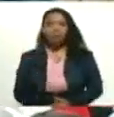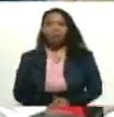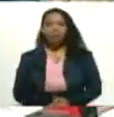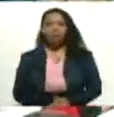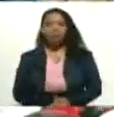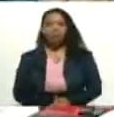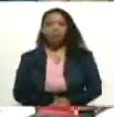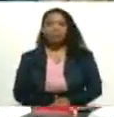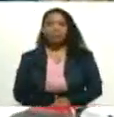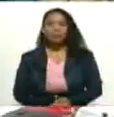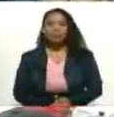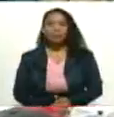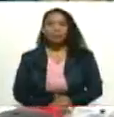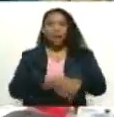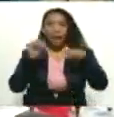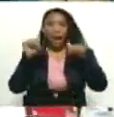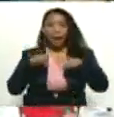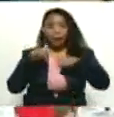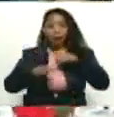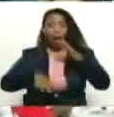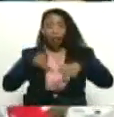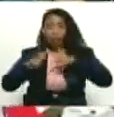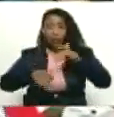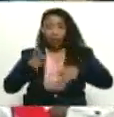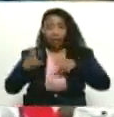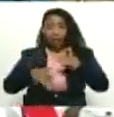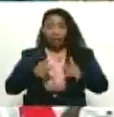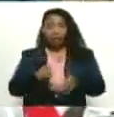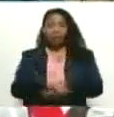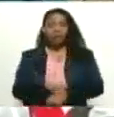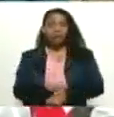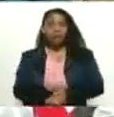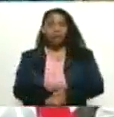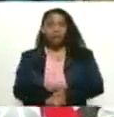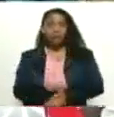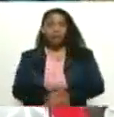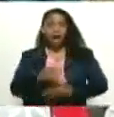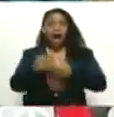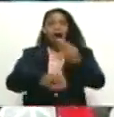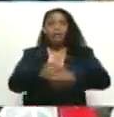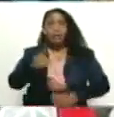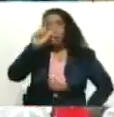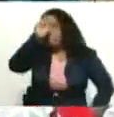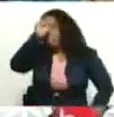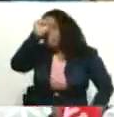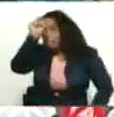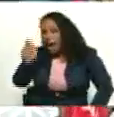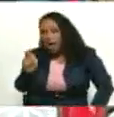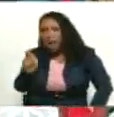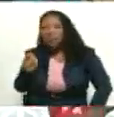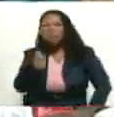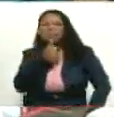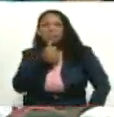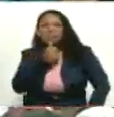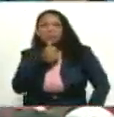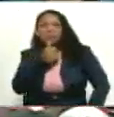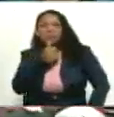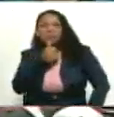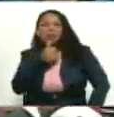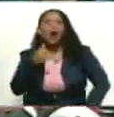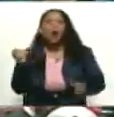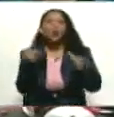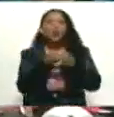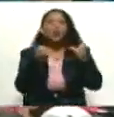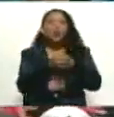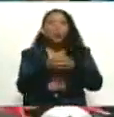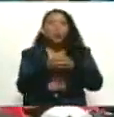Pero en verdad, este tipo de acto es un reconocimiento a las estructuras del Partido Socialista